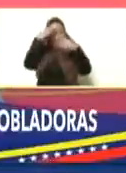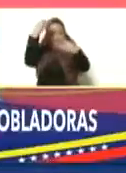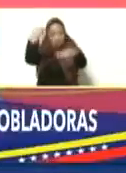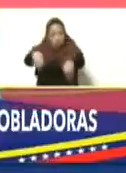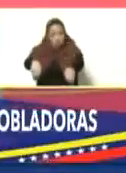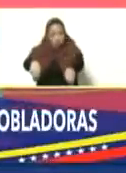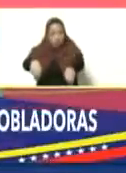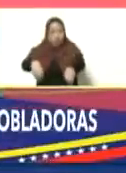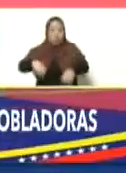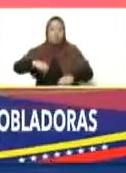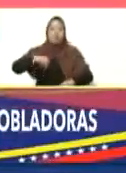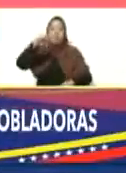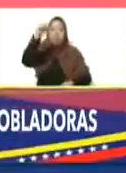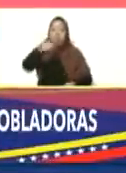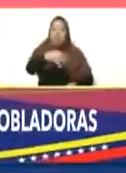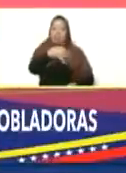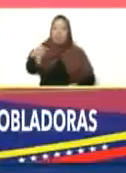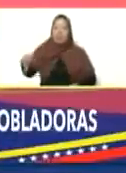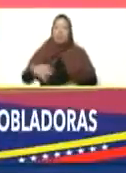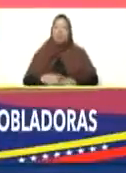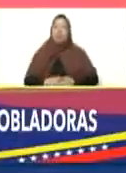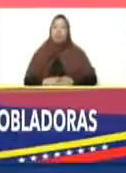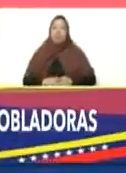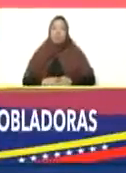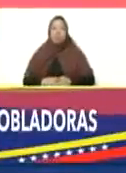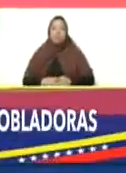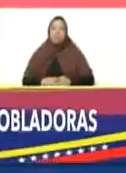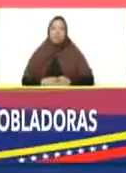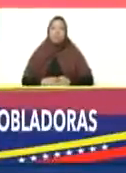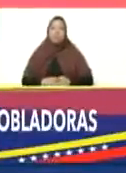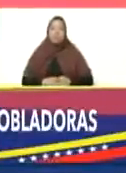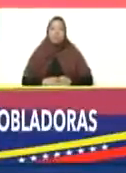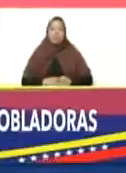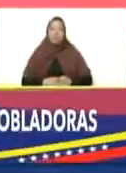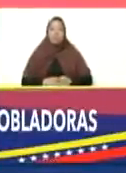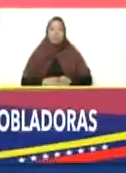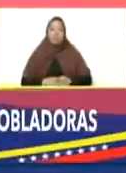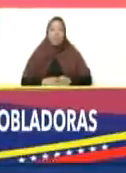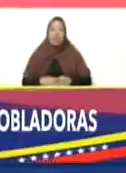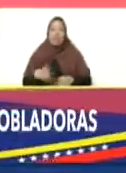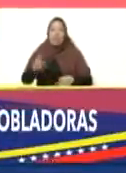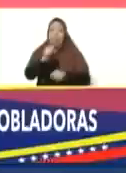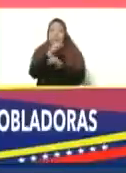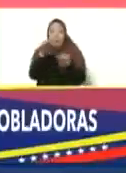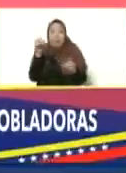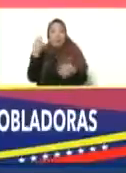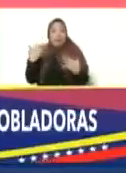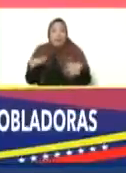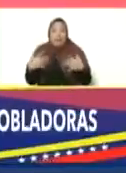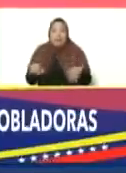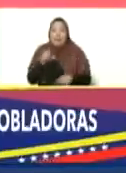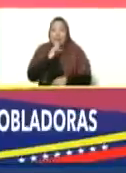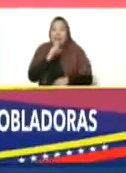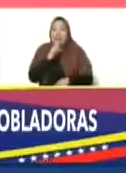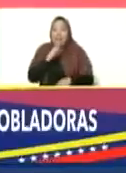perfecto guardar los que más tiene por aguantarlo cuando está picante